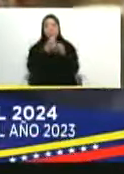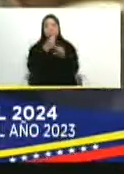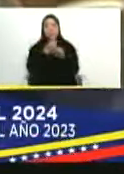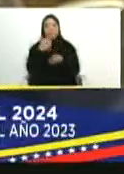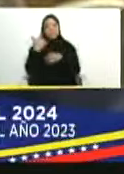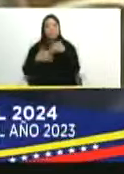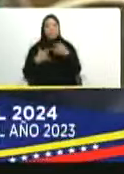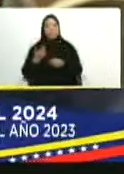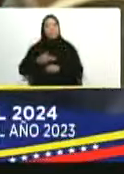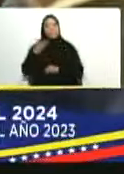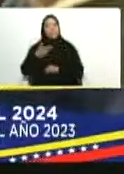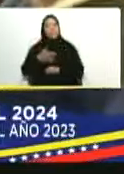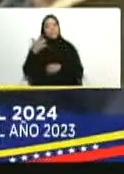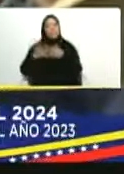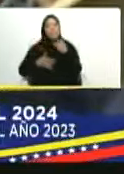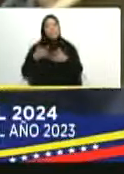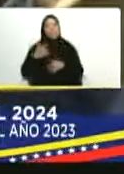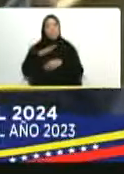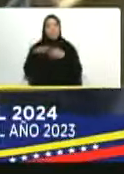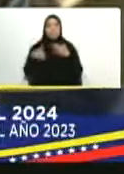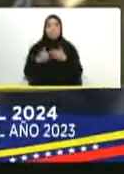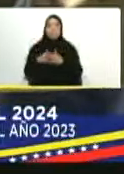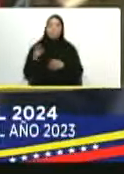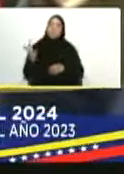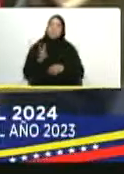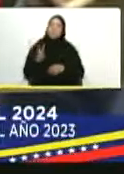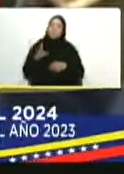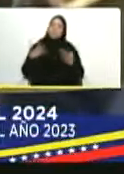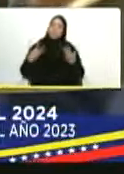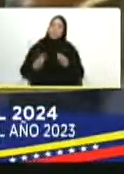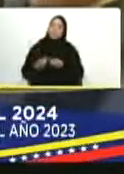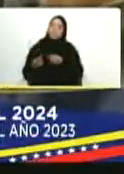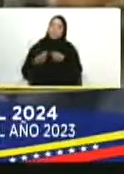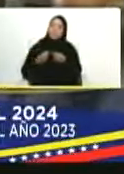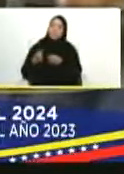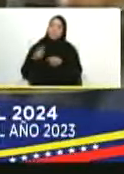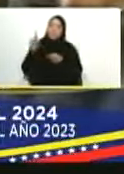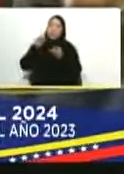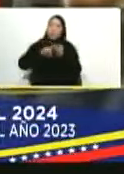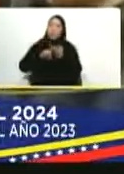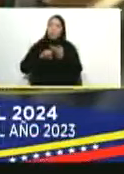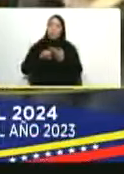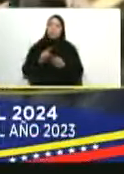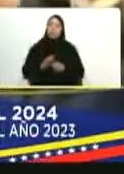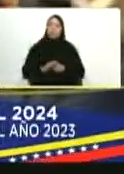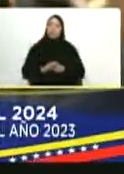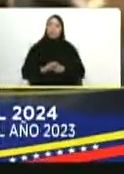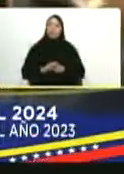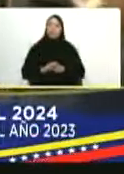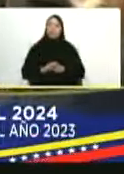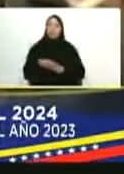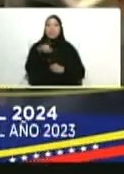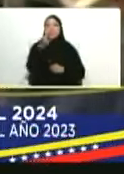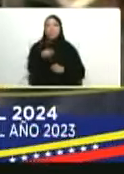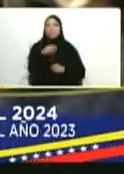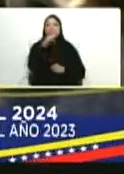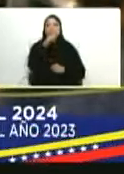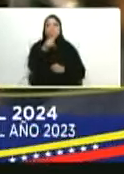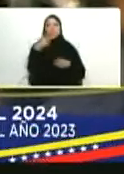esta importante actividad para todo el país. Lo acompaña a la primera combatiente, la doctora Cilia Flores de Maduro, así como